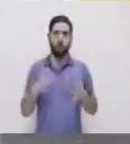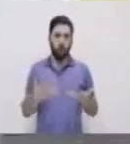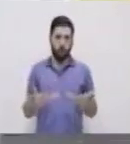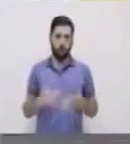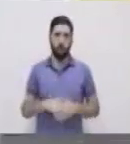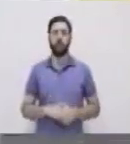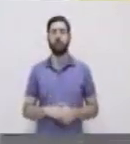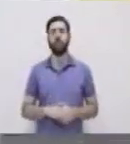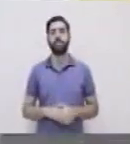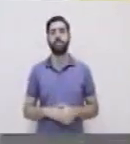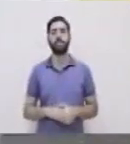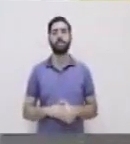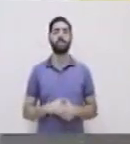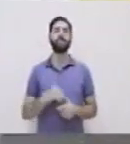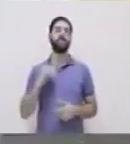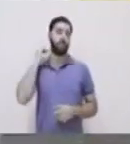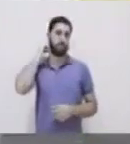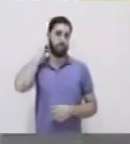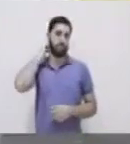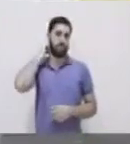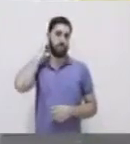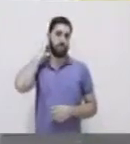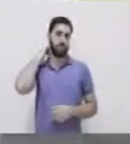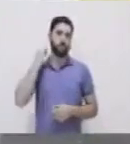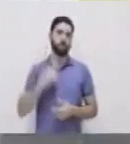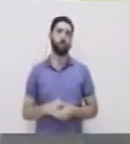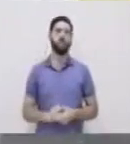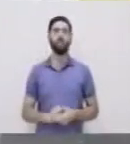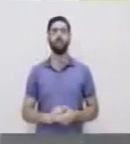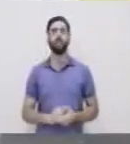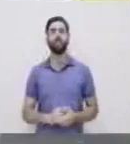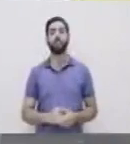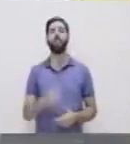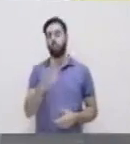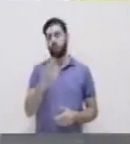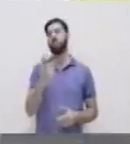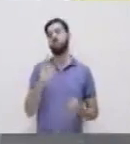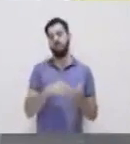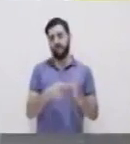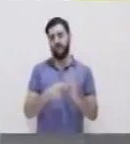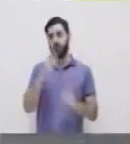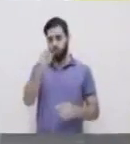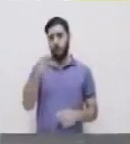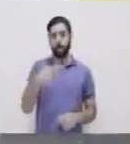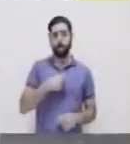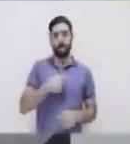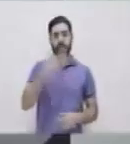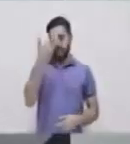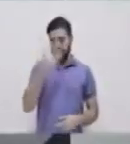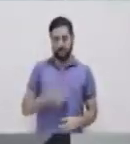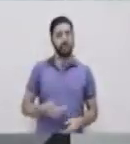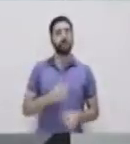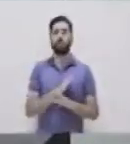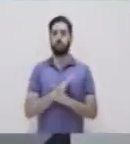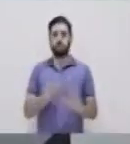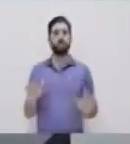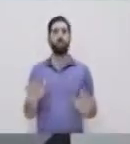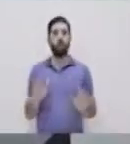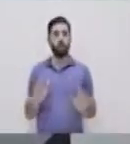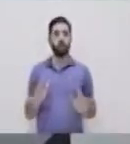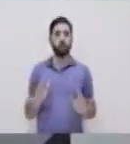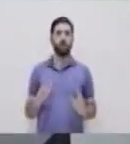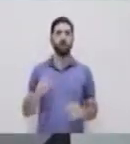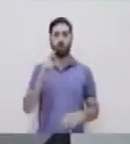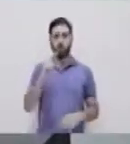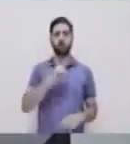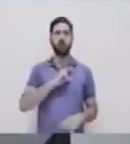que la vida nos plantea diariamente. Pues únicamente siendo nosotros mismos, ¿verdad? Porque la persona que es auténtica, no importa,